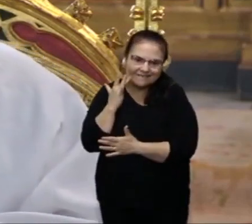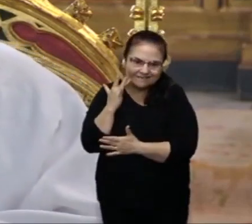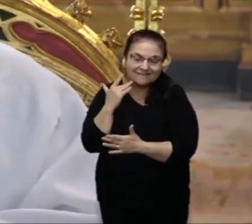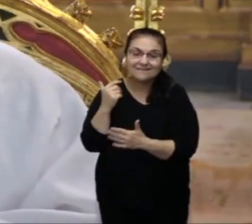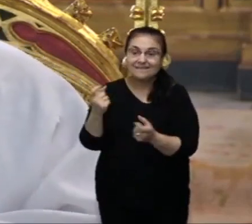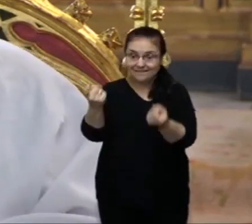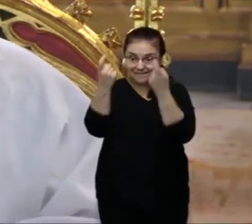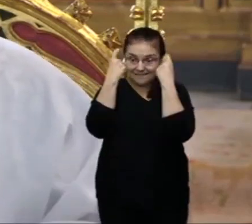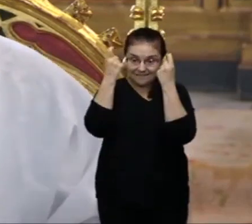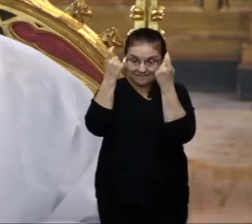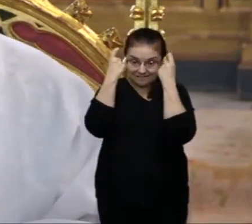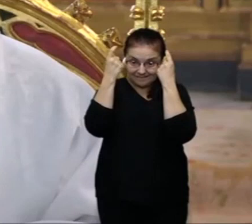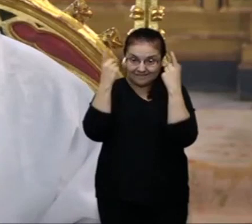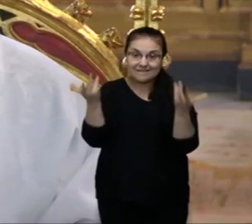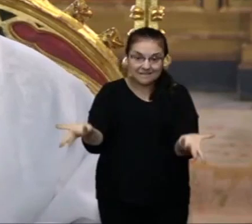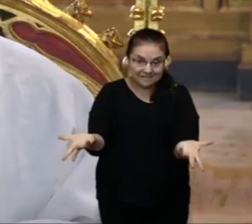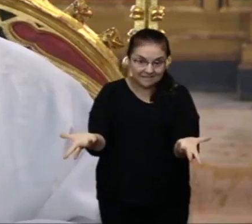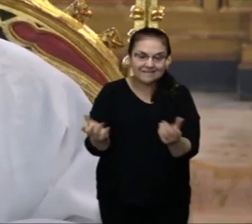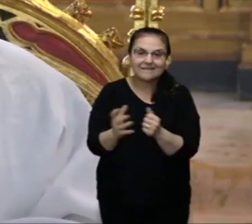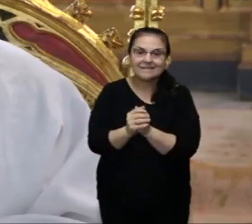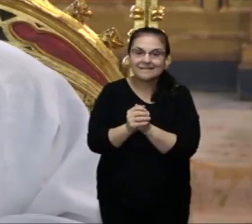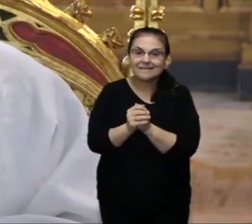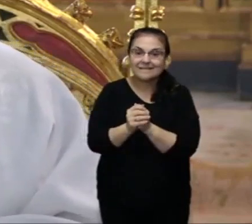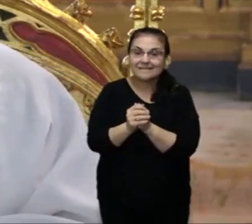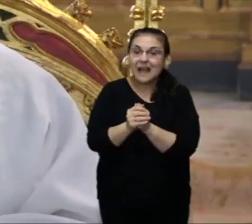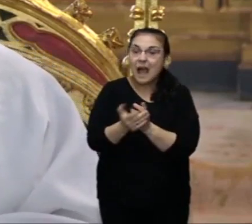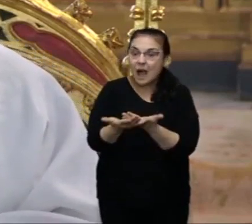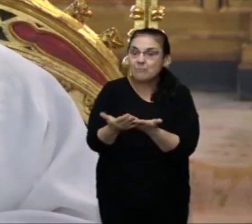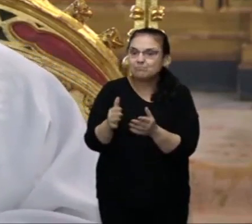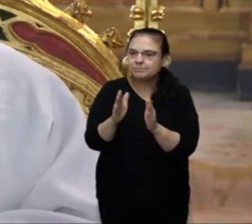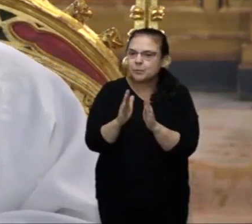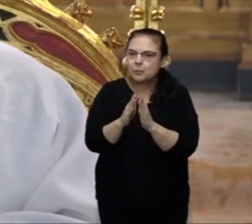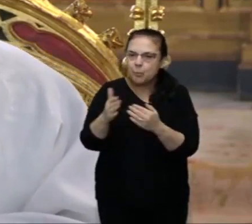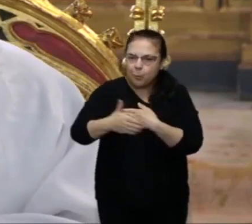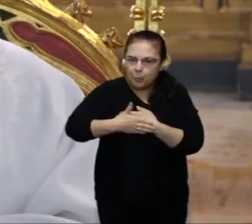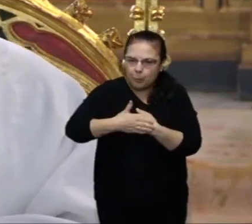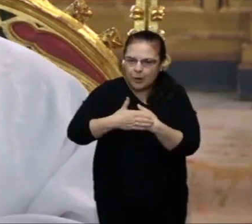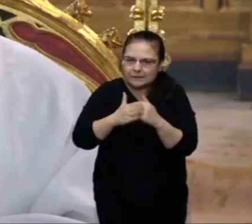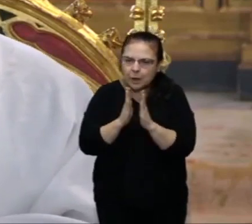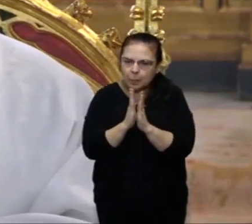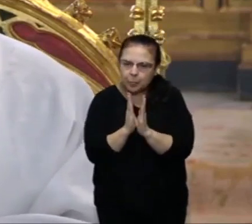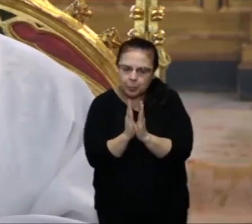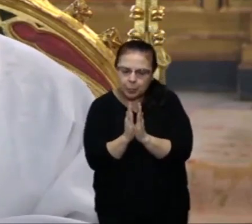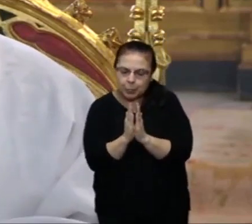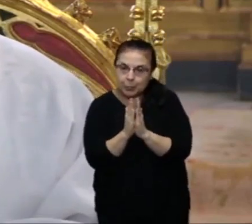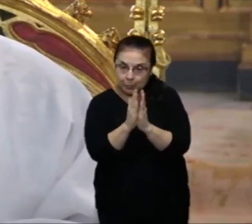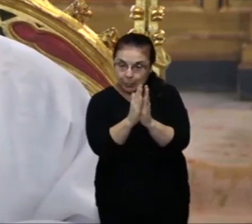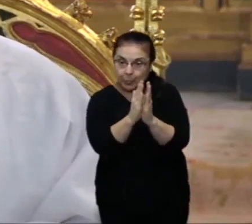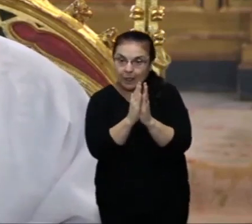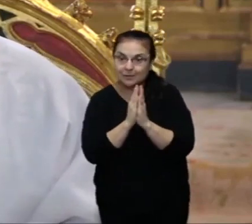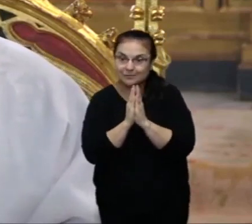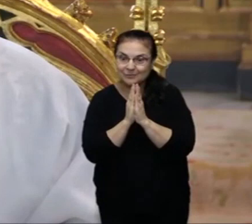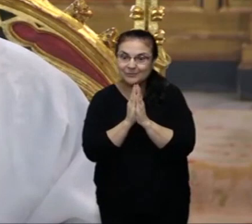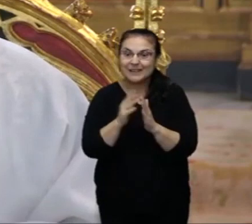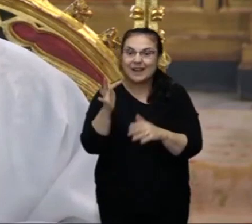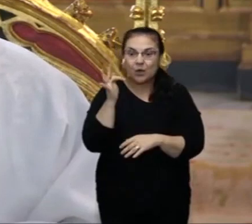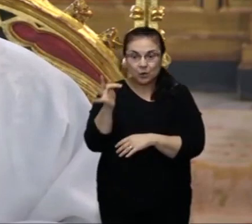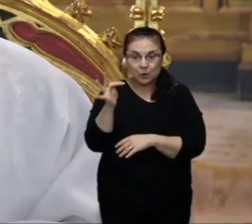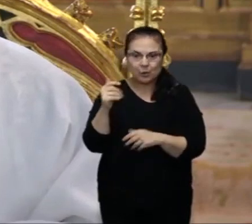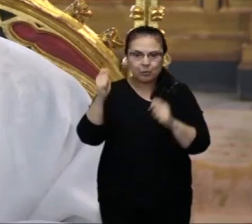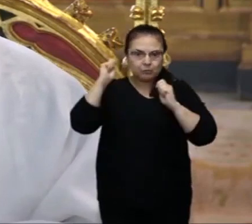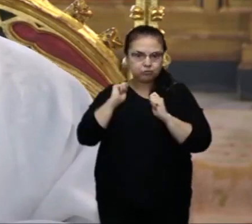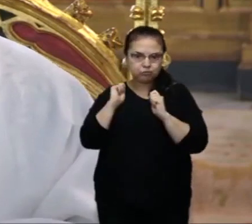nos enseñe a pasar por la puerta angosta, y llevar la cruz, que no